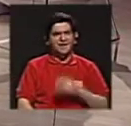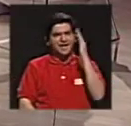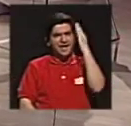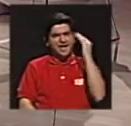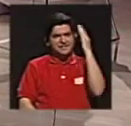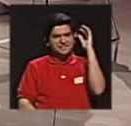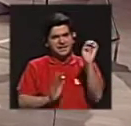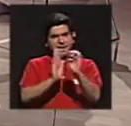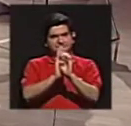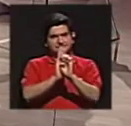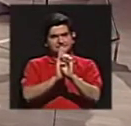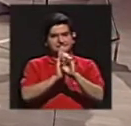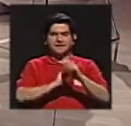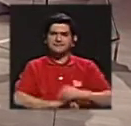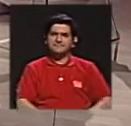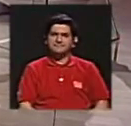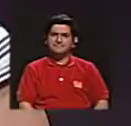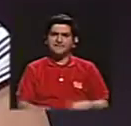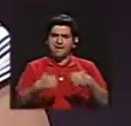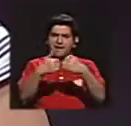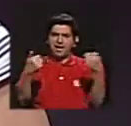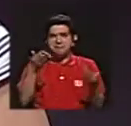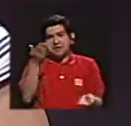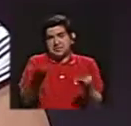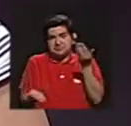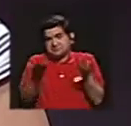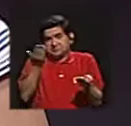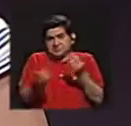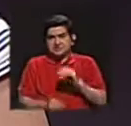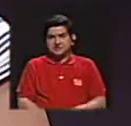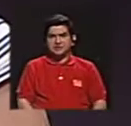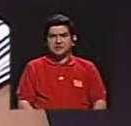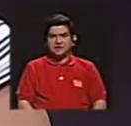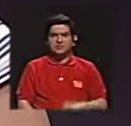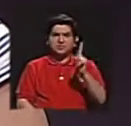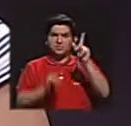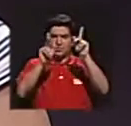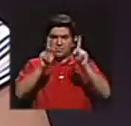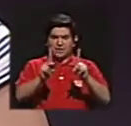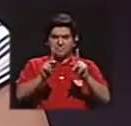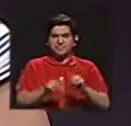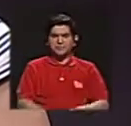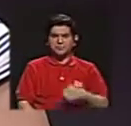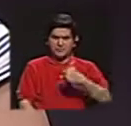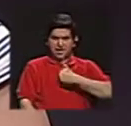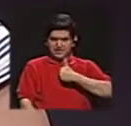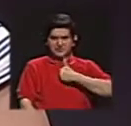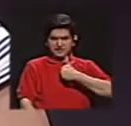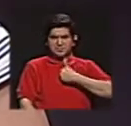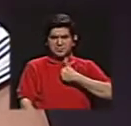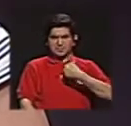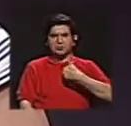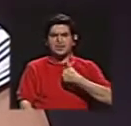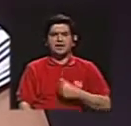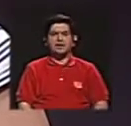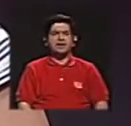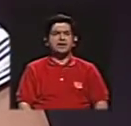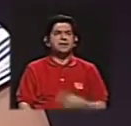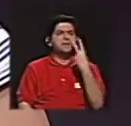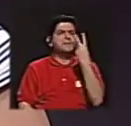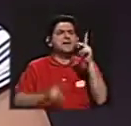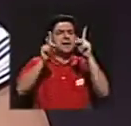Experiencias, por ejemplo, aparte, digamos, de una personal, de ver en los escenarios